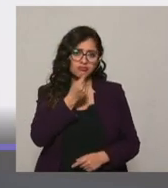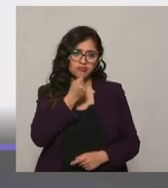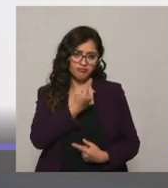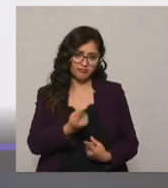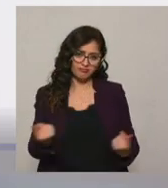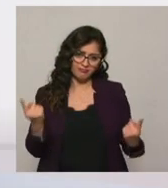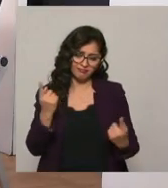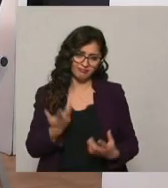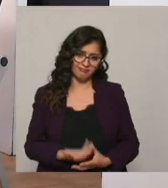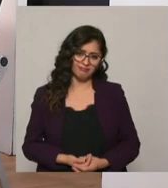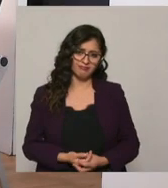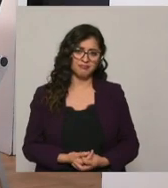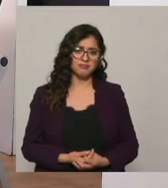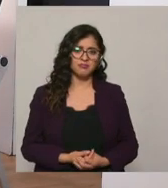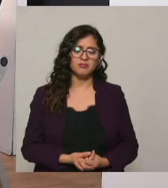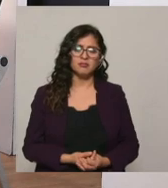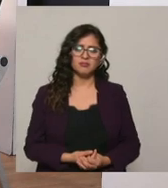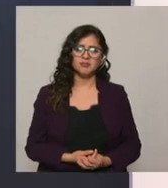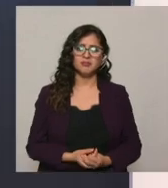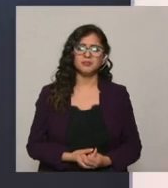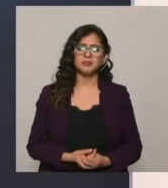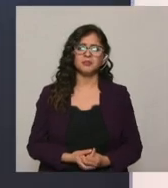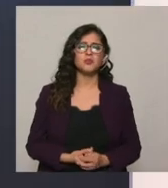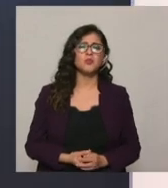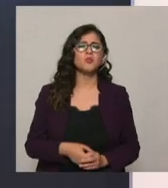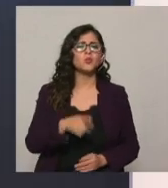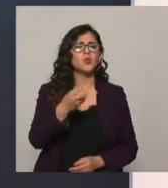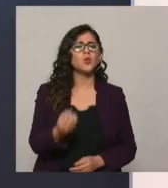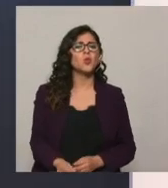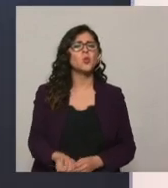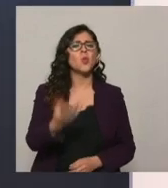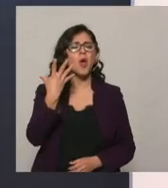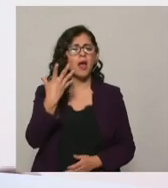en este sentido, ¿cuántas amenazas de muerte has estado recibiendo?